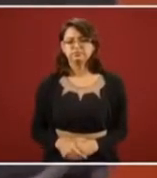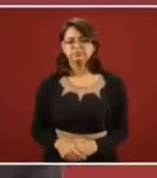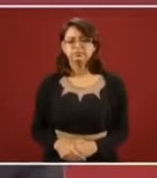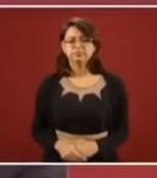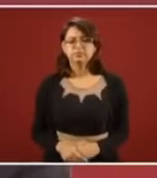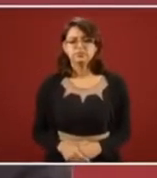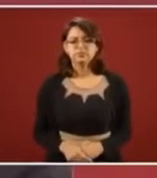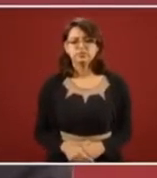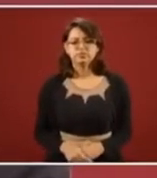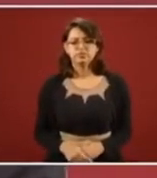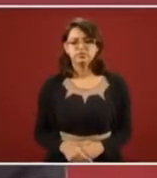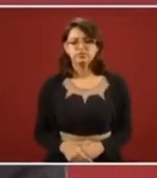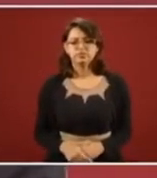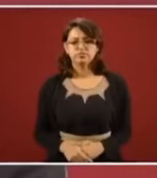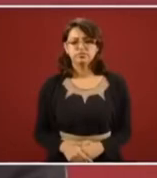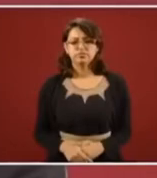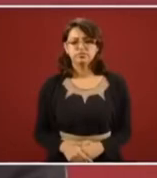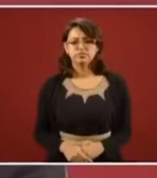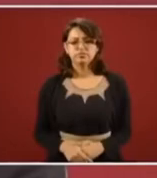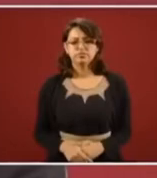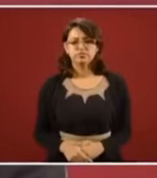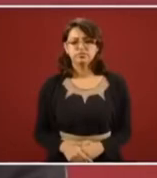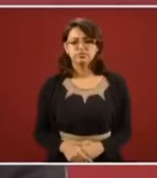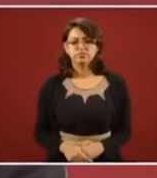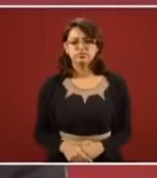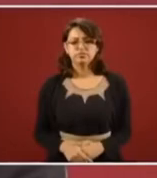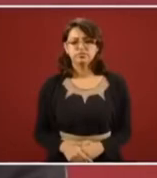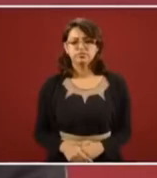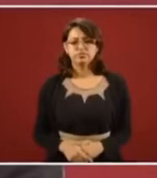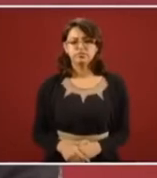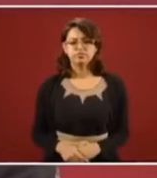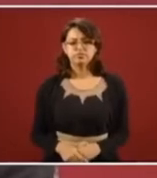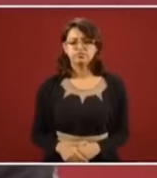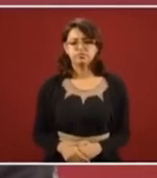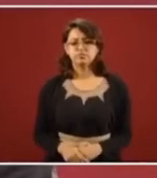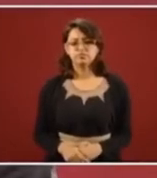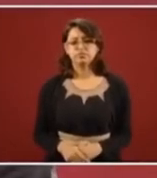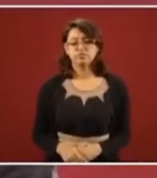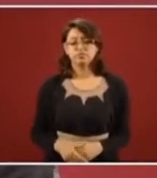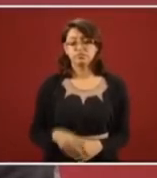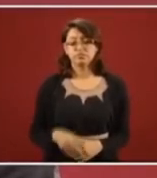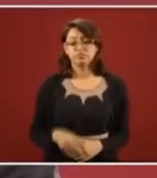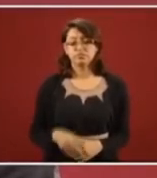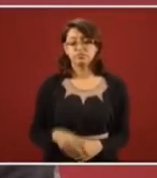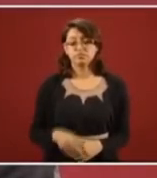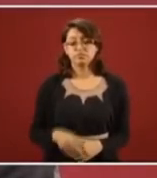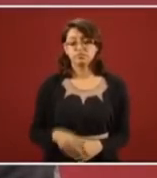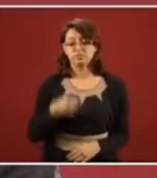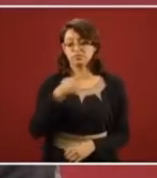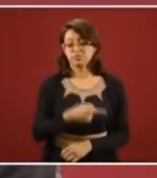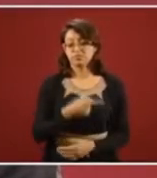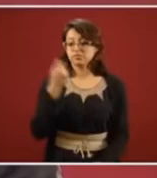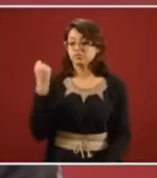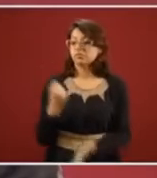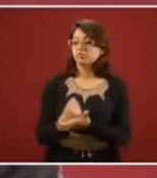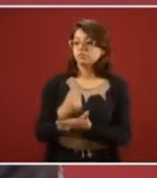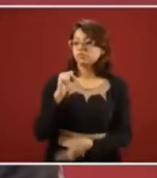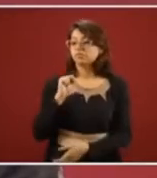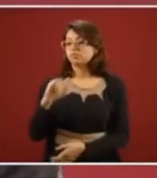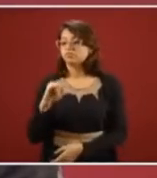son los que utilizan verde guantes de overdrive las tarifas de tierras